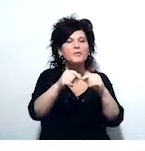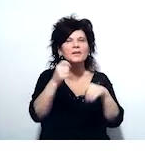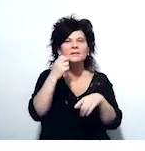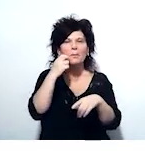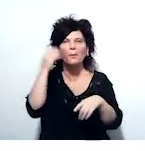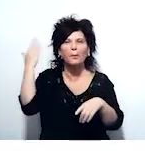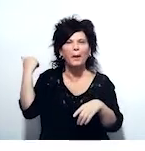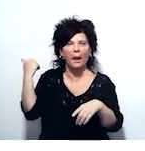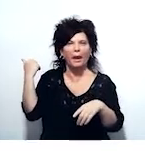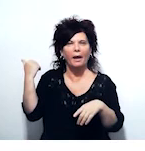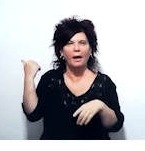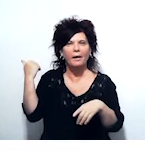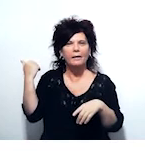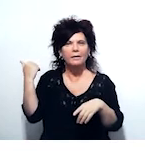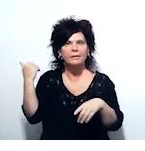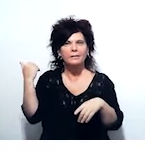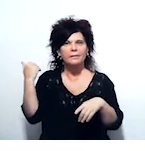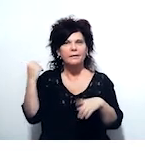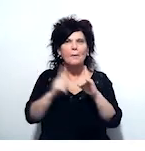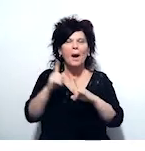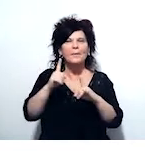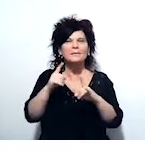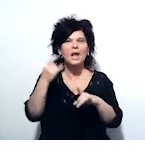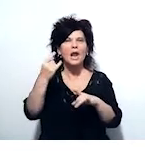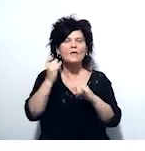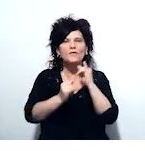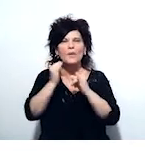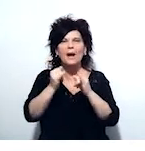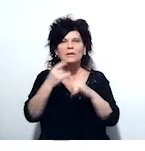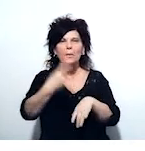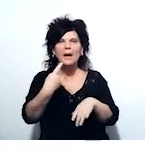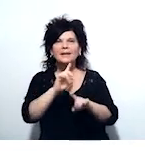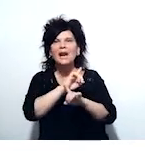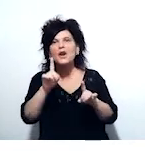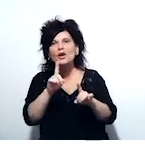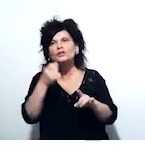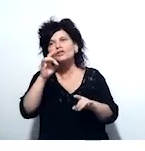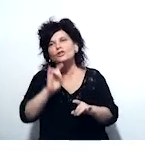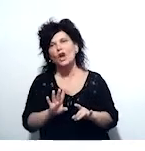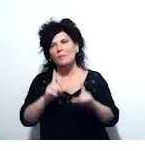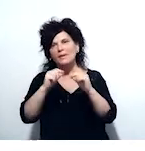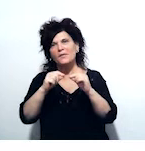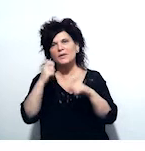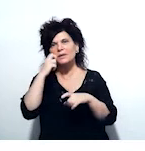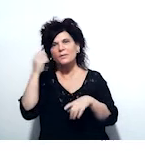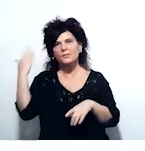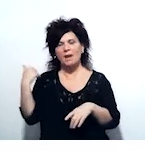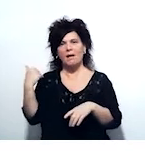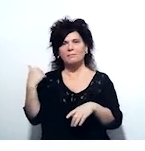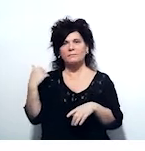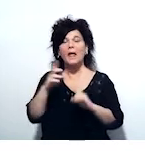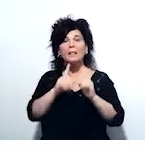sino noticia pasada de tiempo, de moda. Es un chiste. A veces ha pasado muchas veces